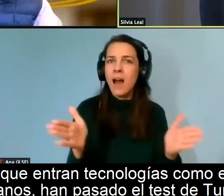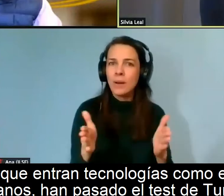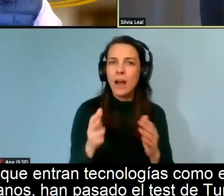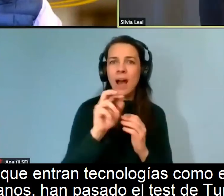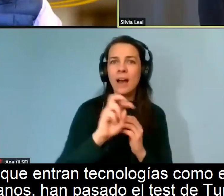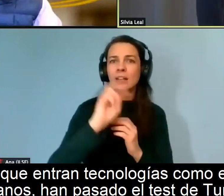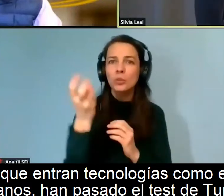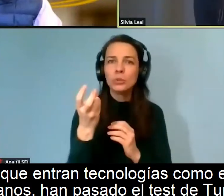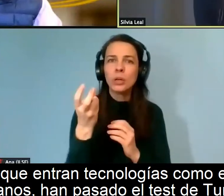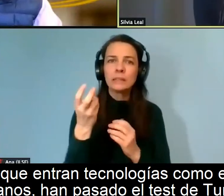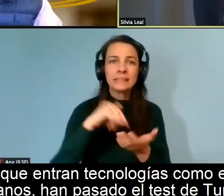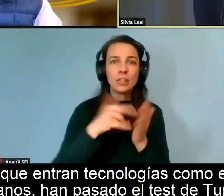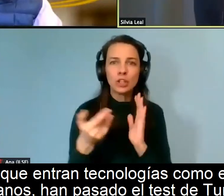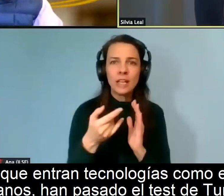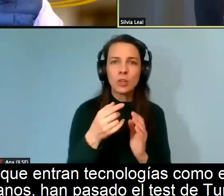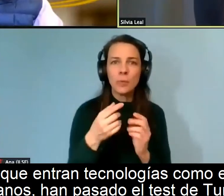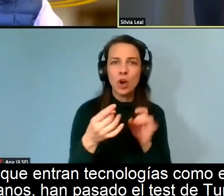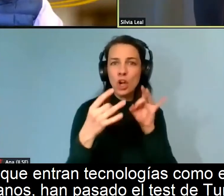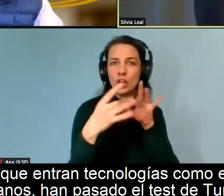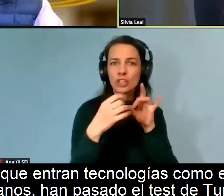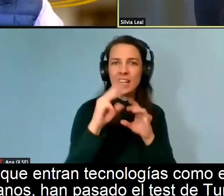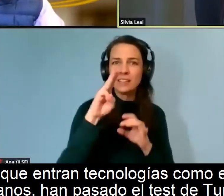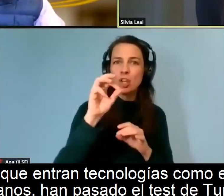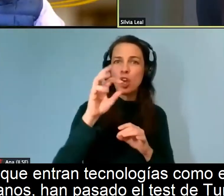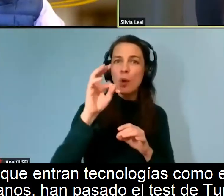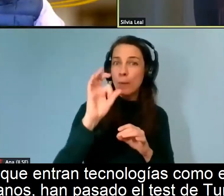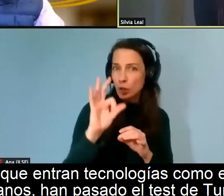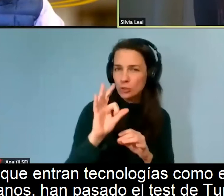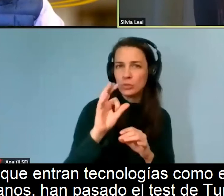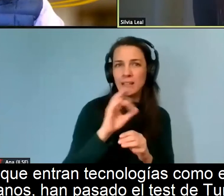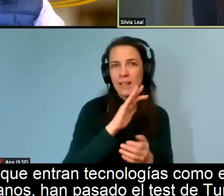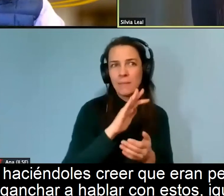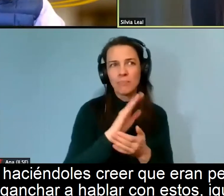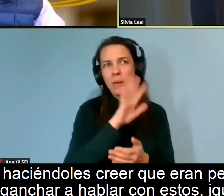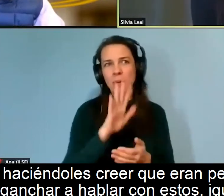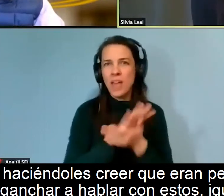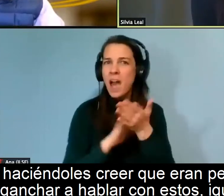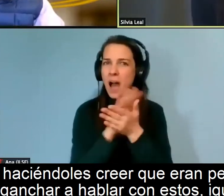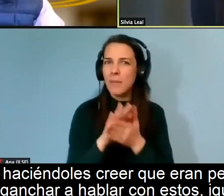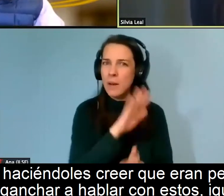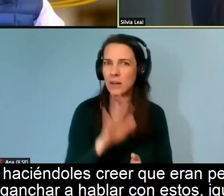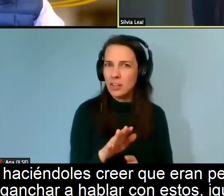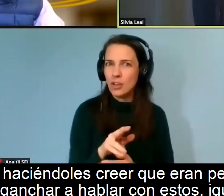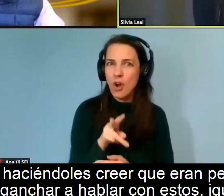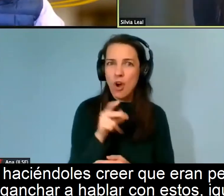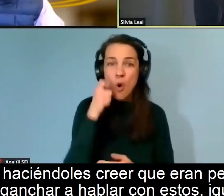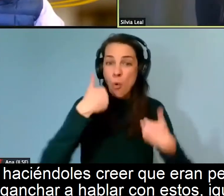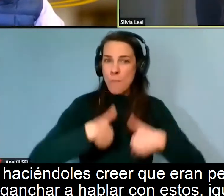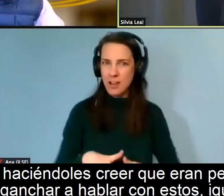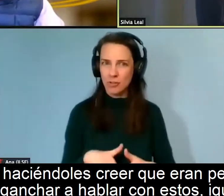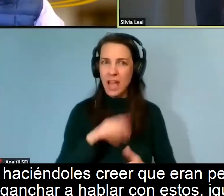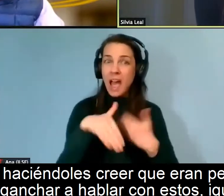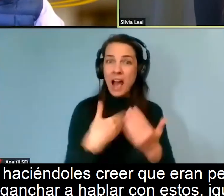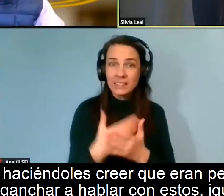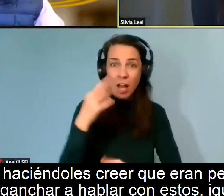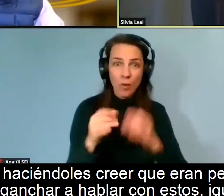estas máquinas que hablan como humanos y que han pasado el test de Turing y han conseguido engañar a unos jueces, haciéndoles creer que eran personas